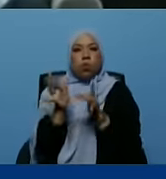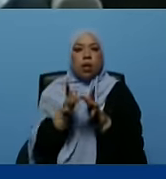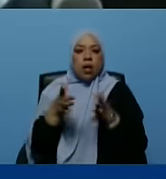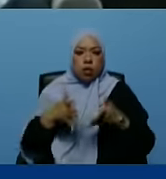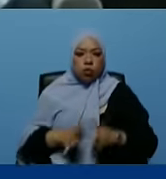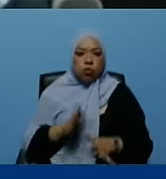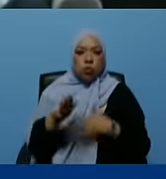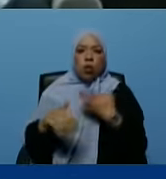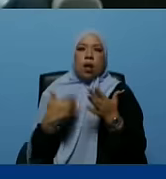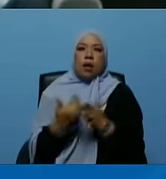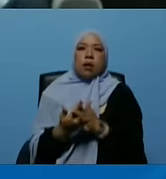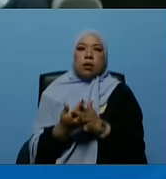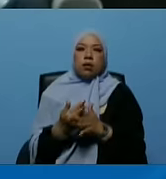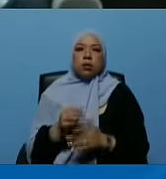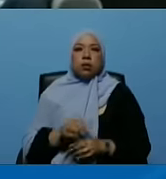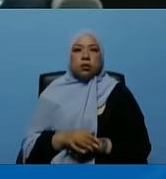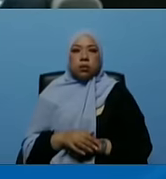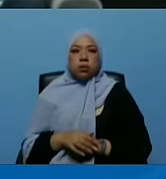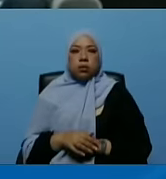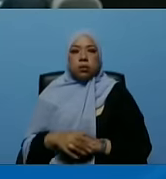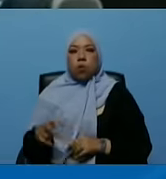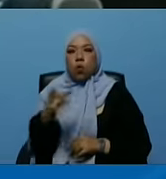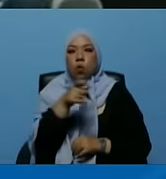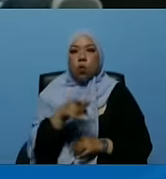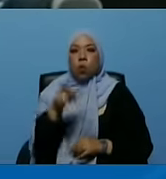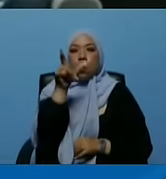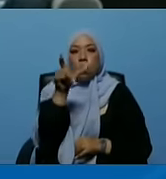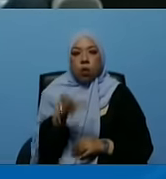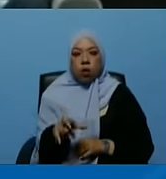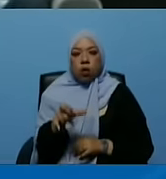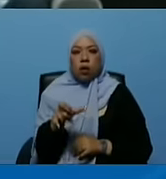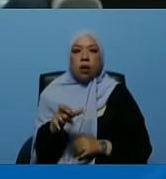desierto. Y busqué